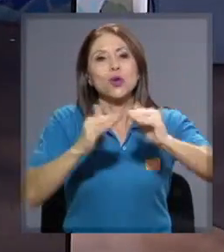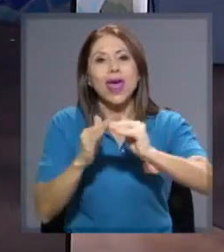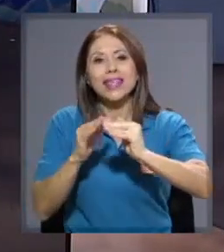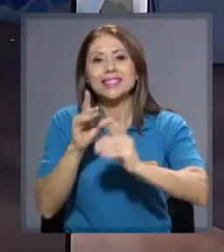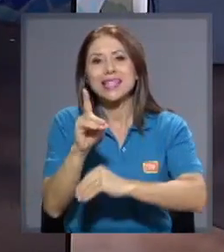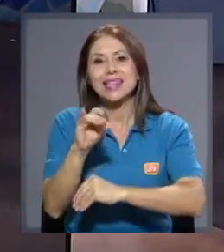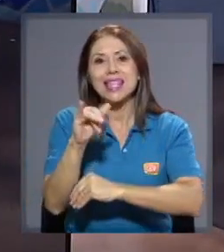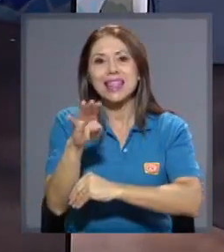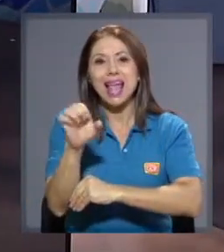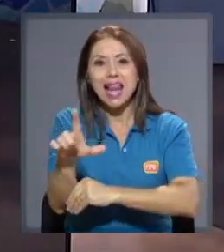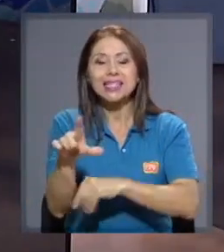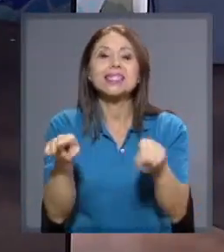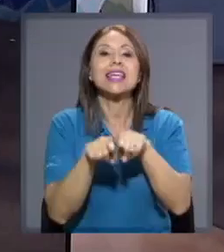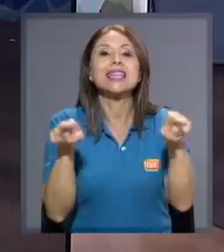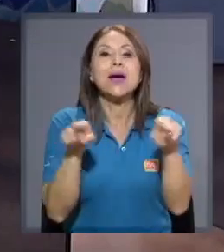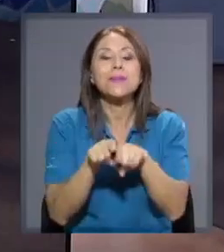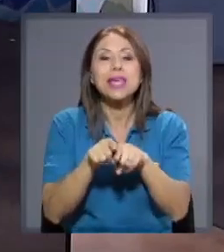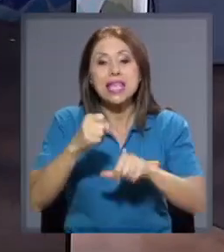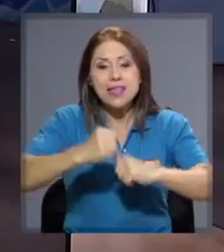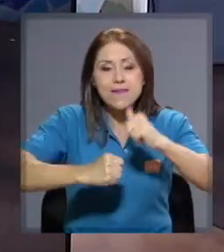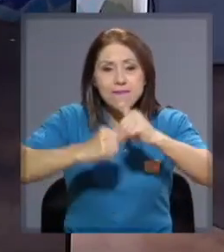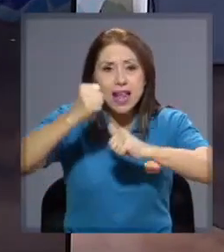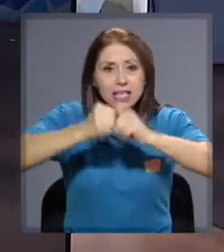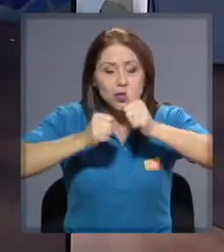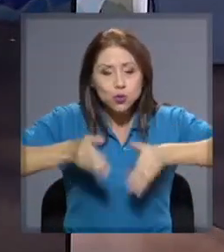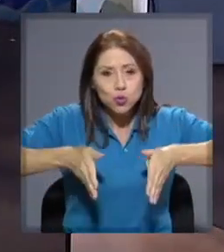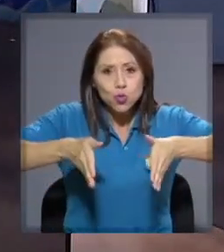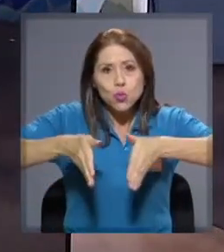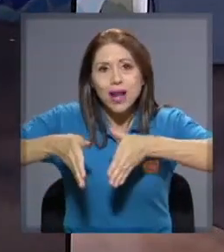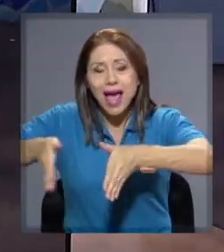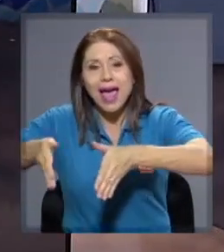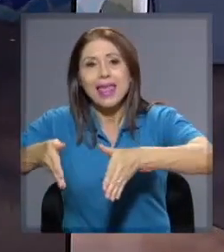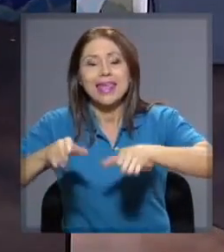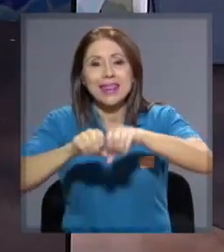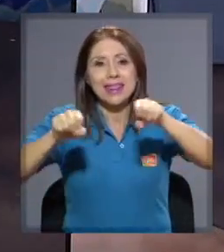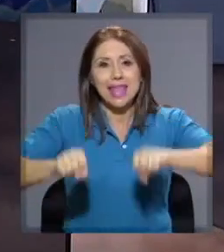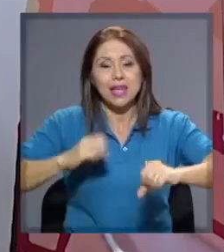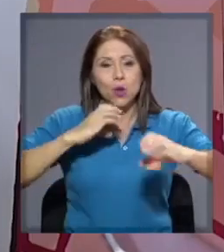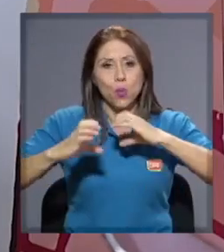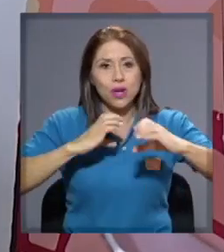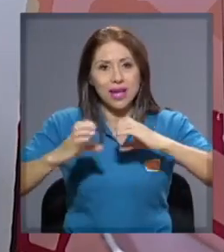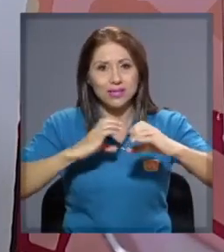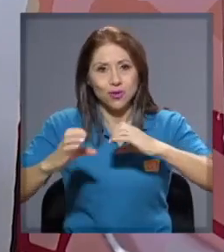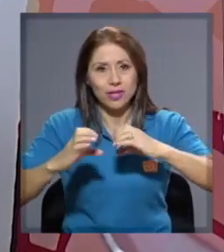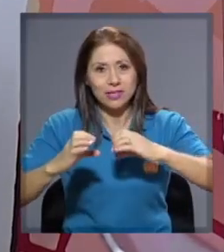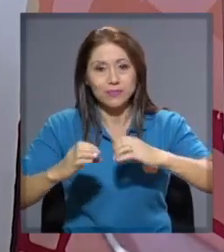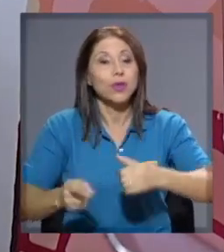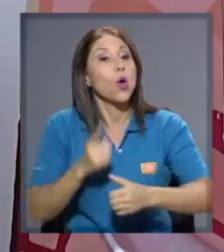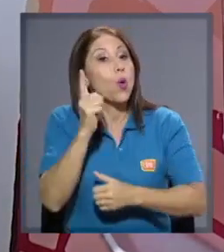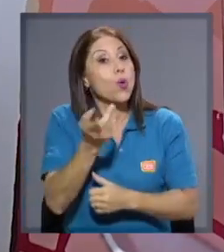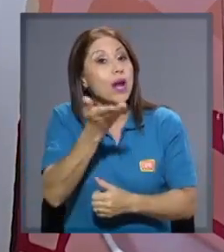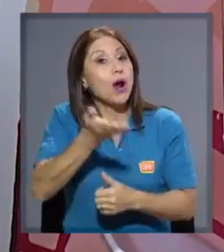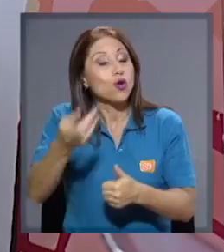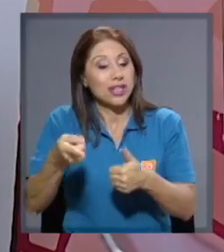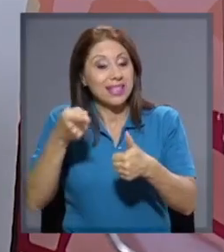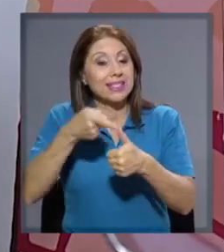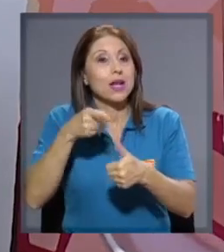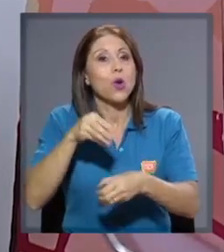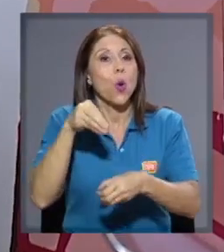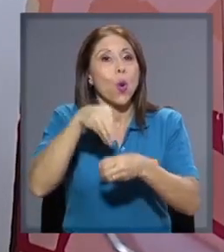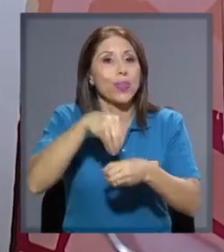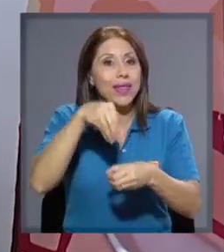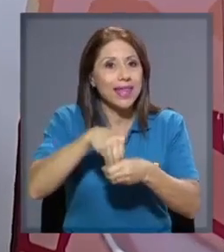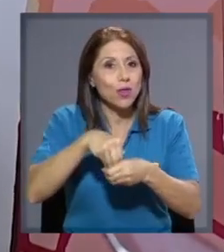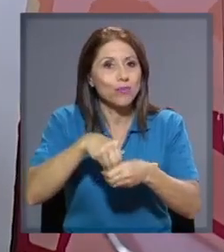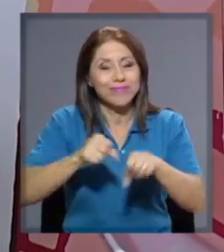sobre todo también para potenciar el tema de infraestructura de telecomunicaciones porque aquí es importante saber que una cosa es el contenido la capacidad al